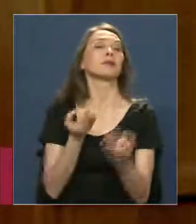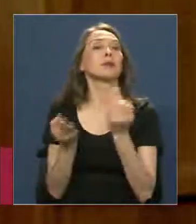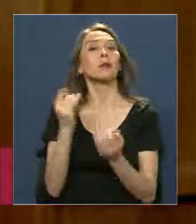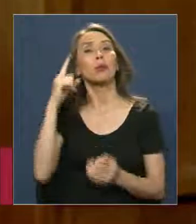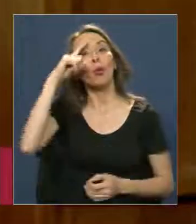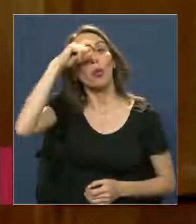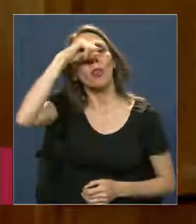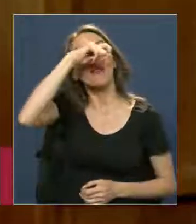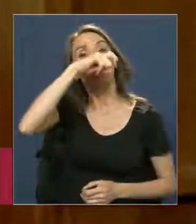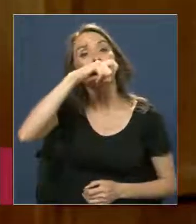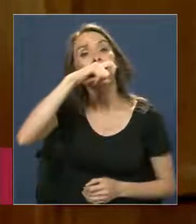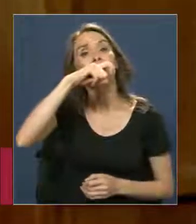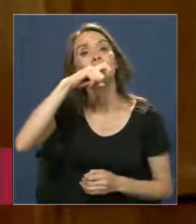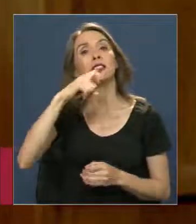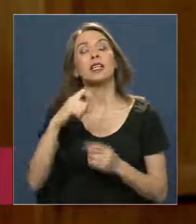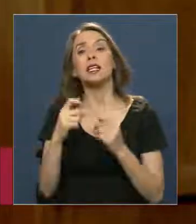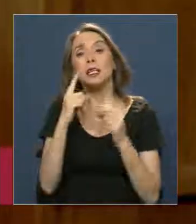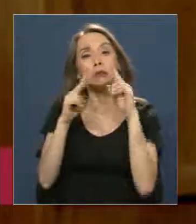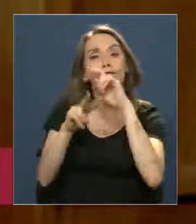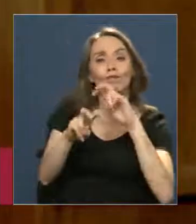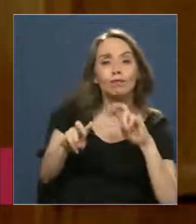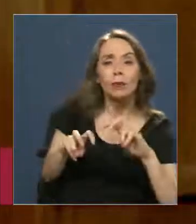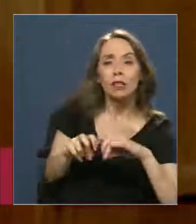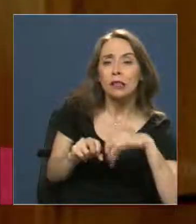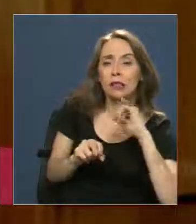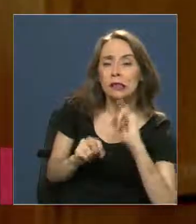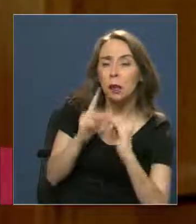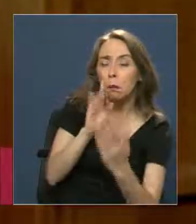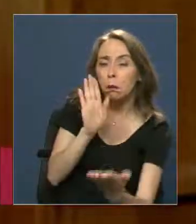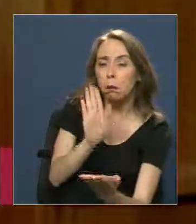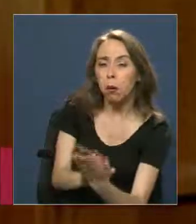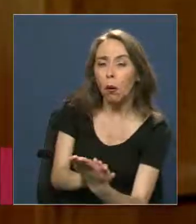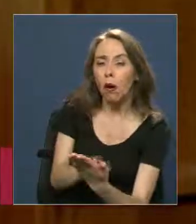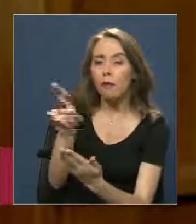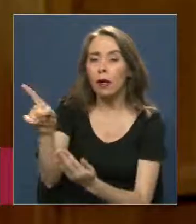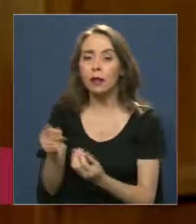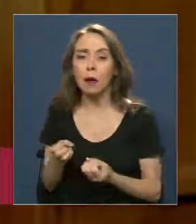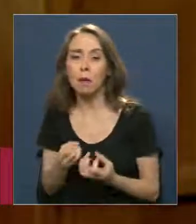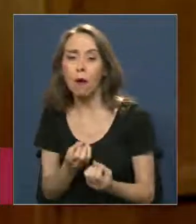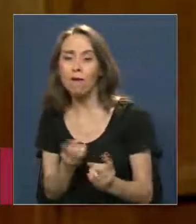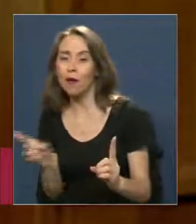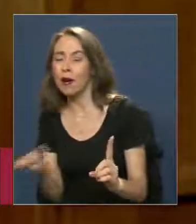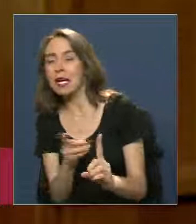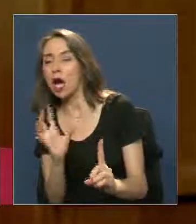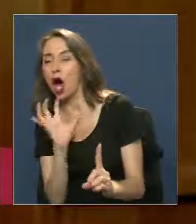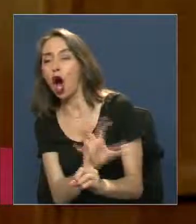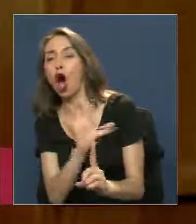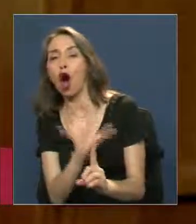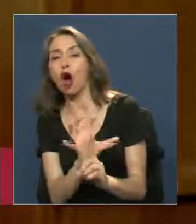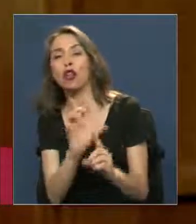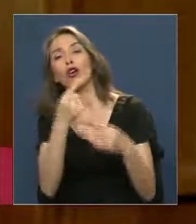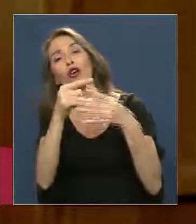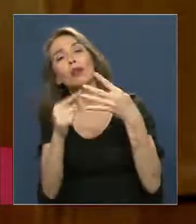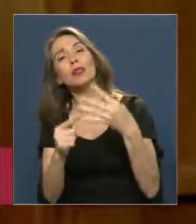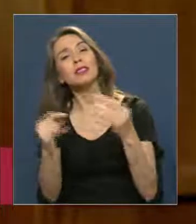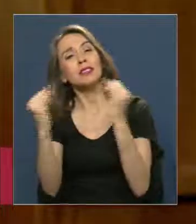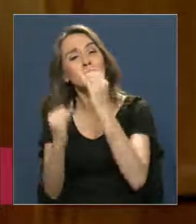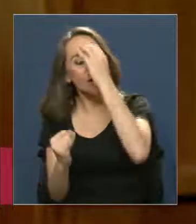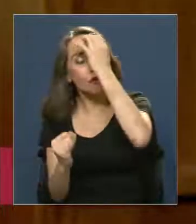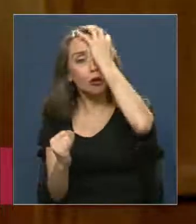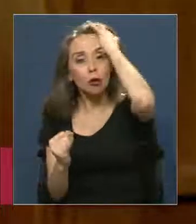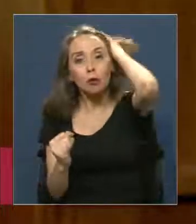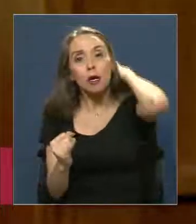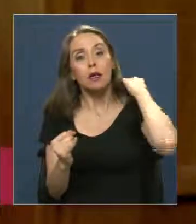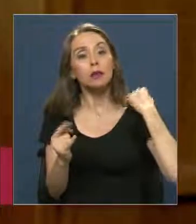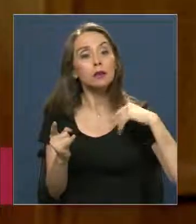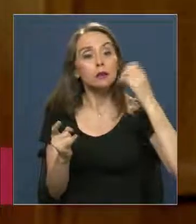llegar a concluir si efectivamente se había incitado al odio a través de distintas formas.